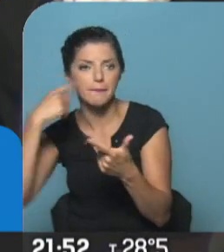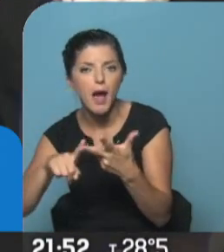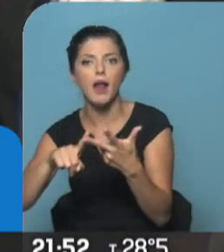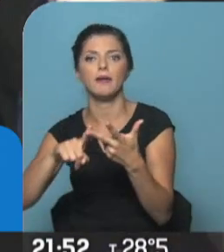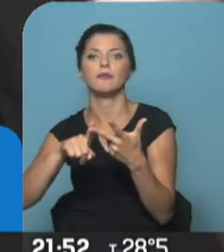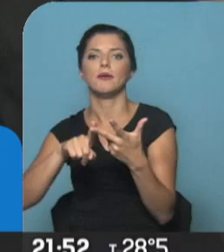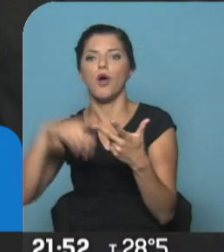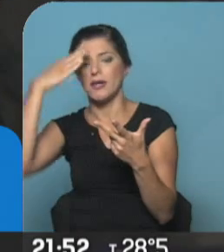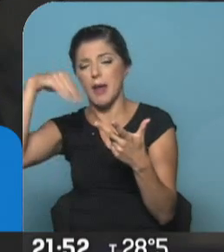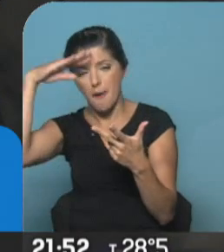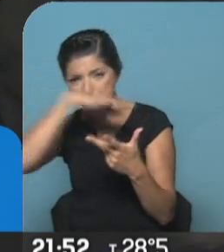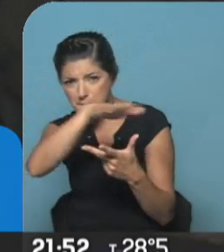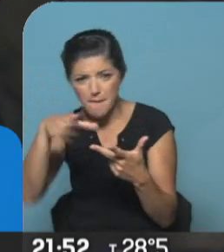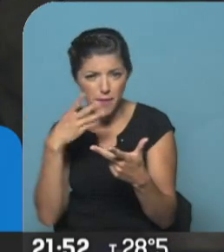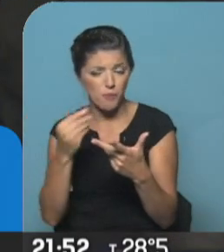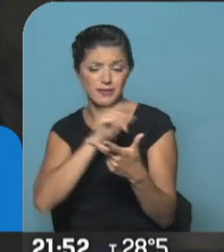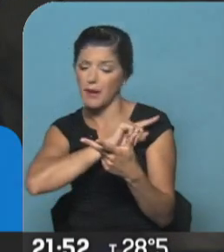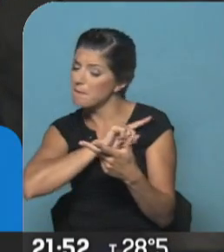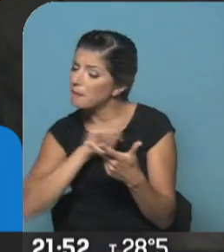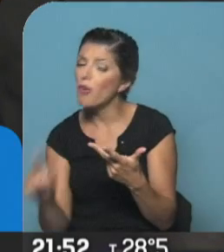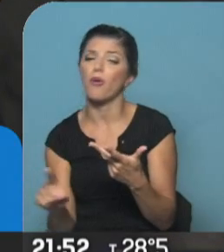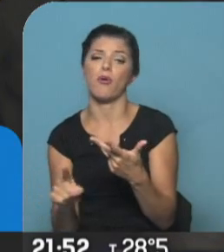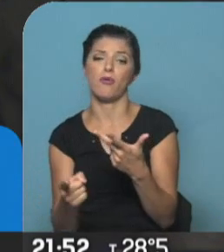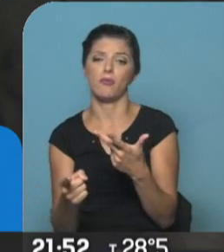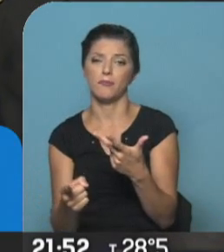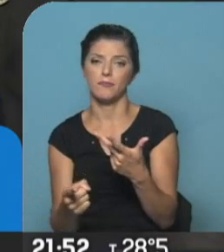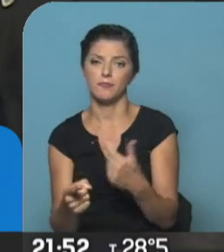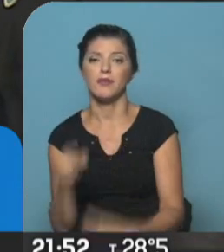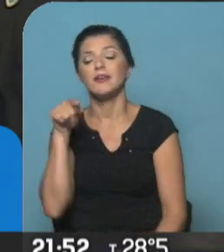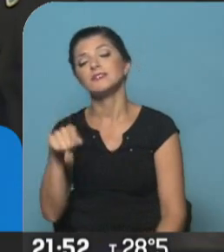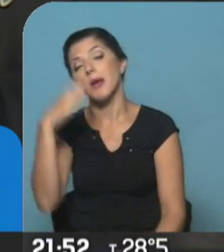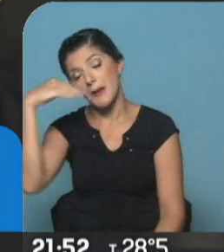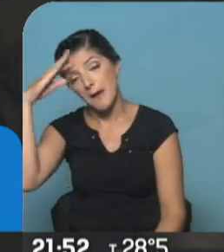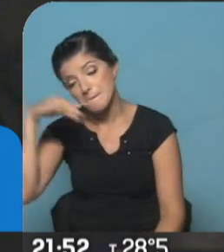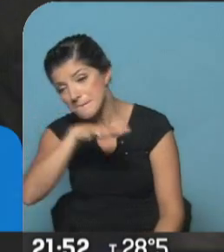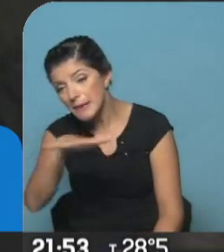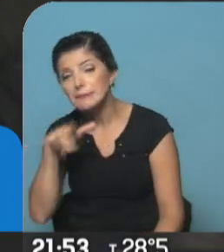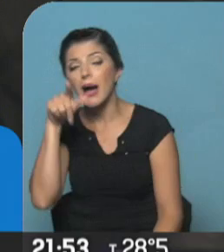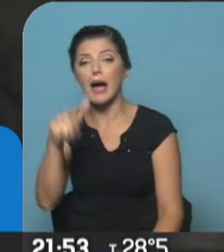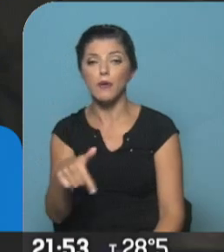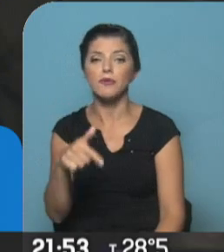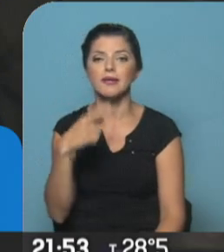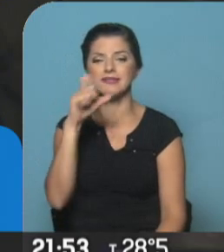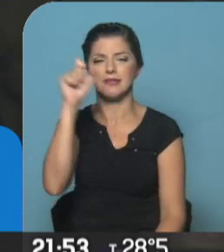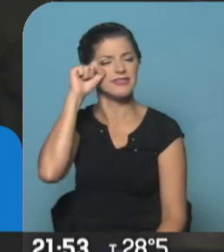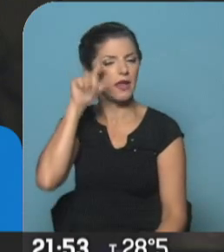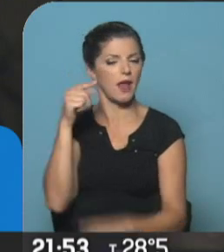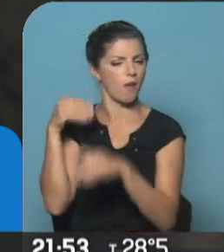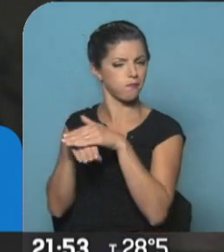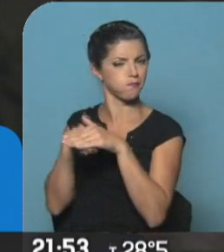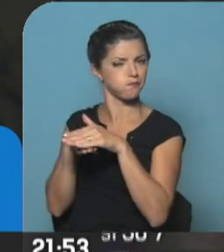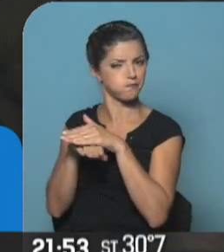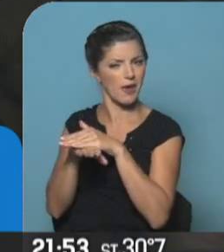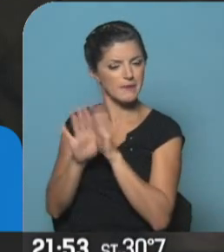pampa húmeda central que ya está guardando en los silos nuevamente los cereales, esperando en